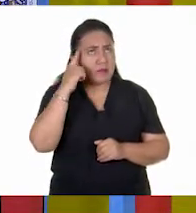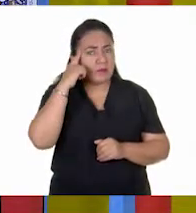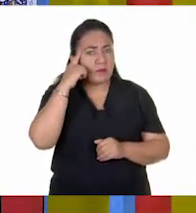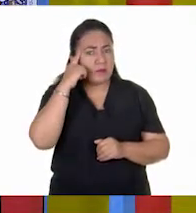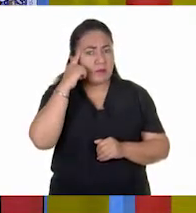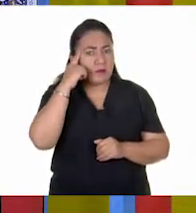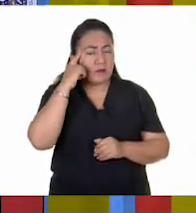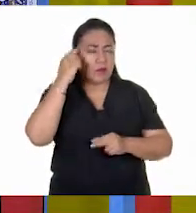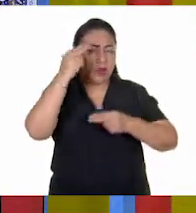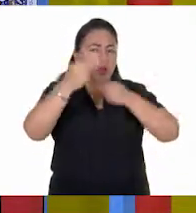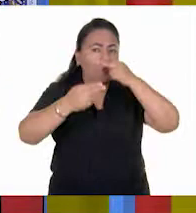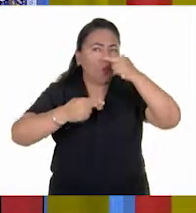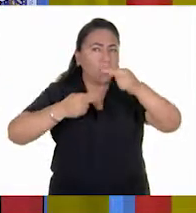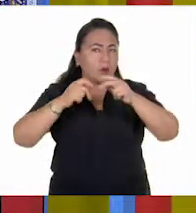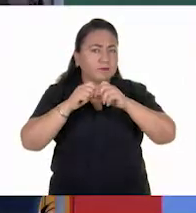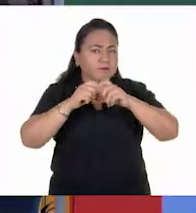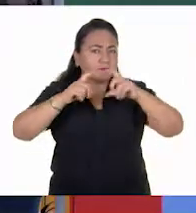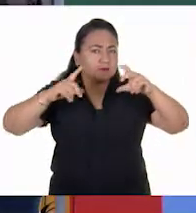en nuestro croquis?